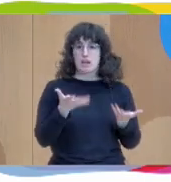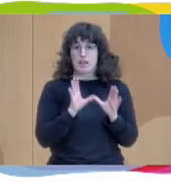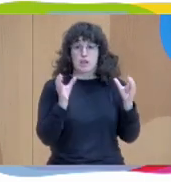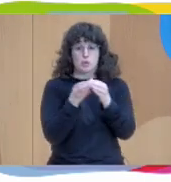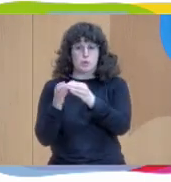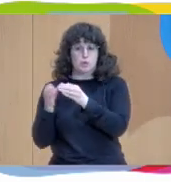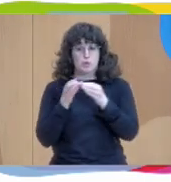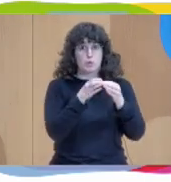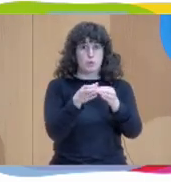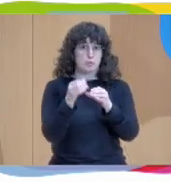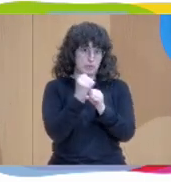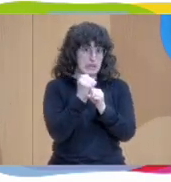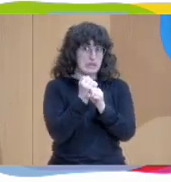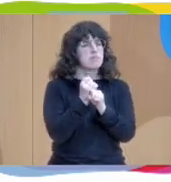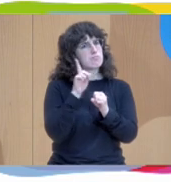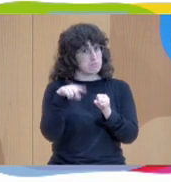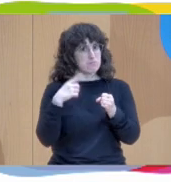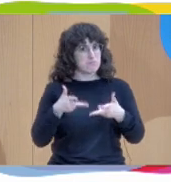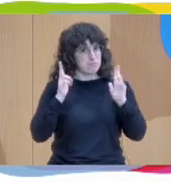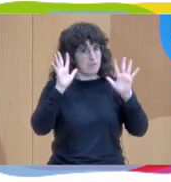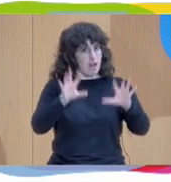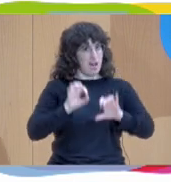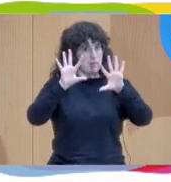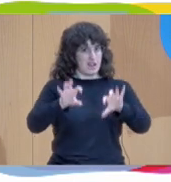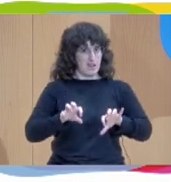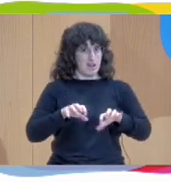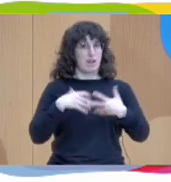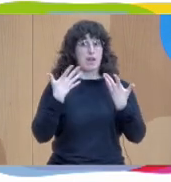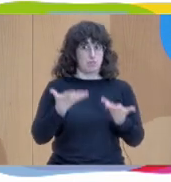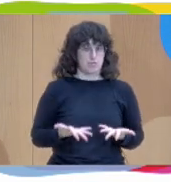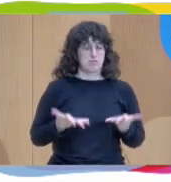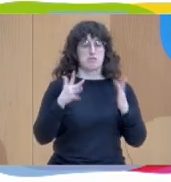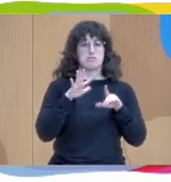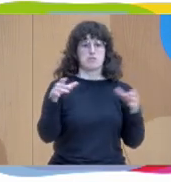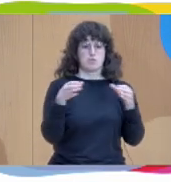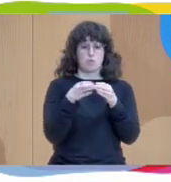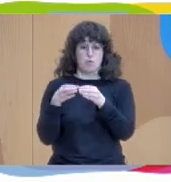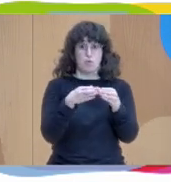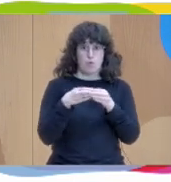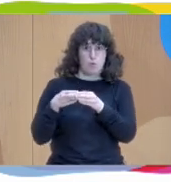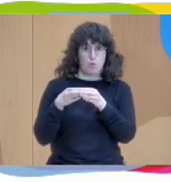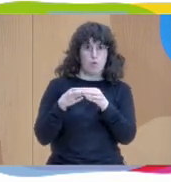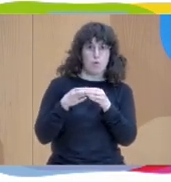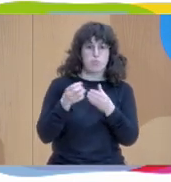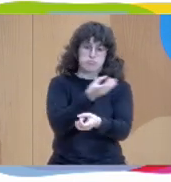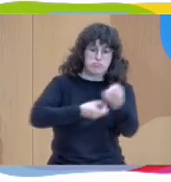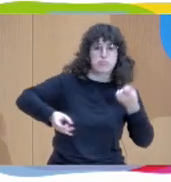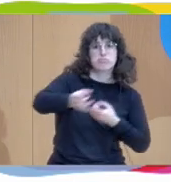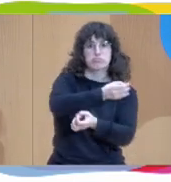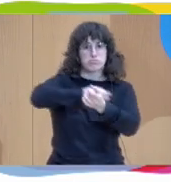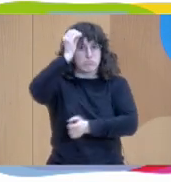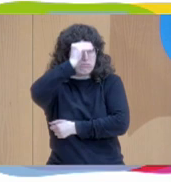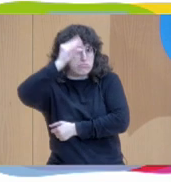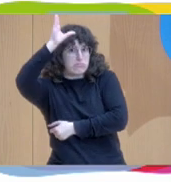también son de aprendizaje es decir eh comunidades que producen saber que tienen un conocimiento